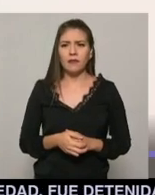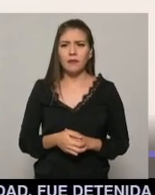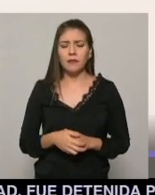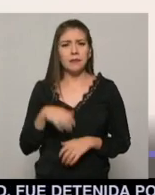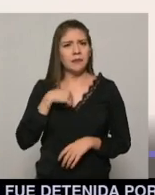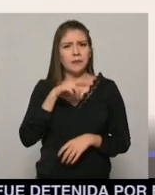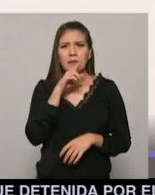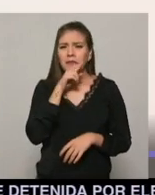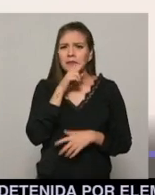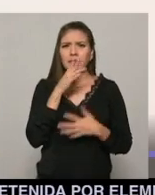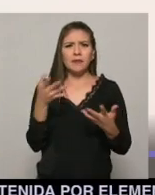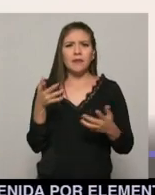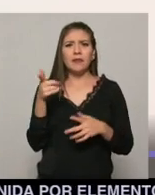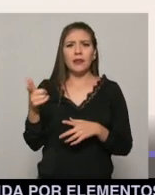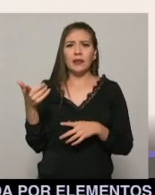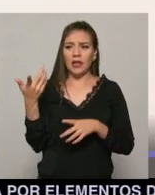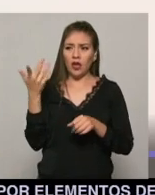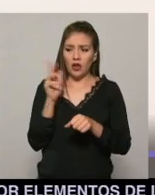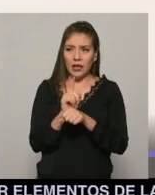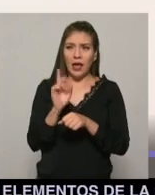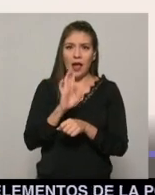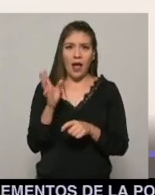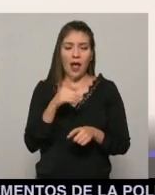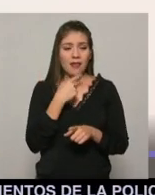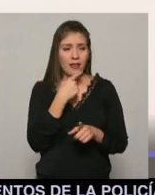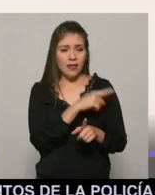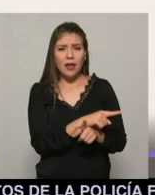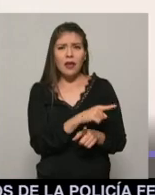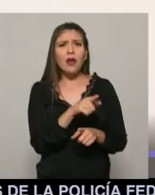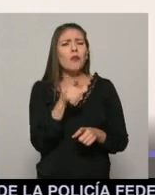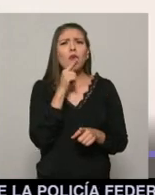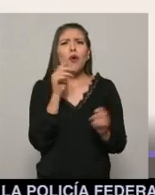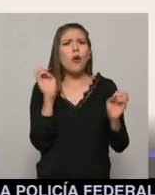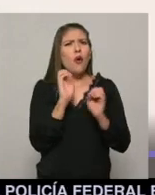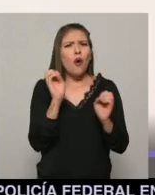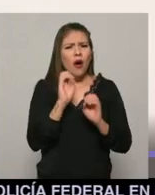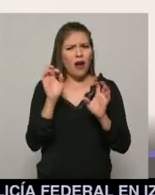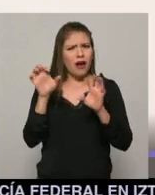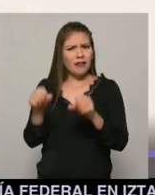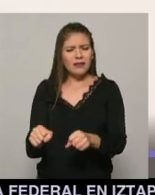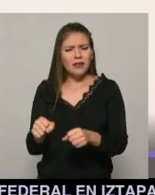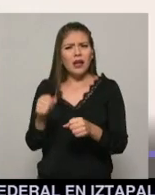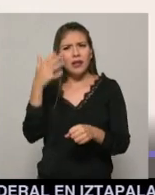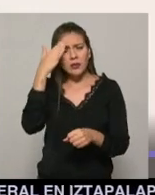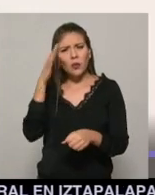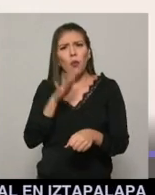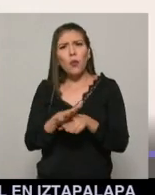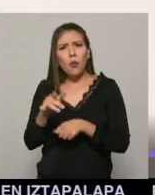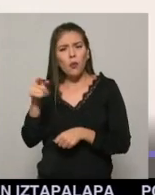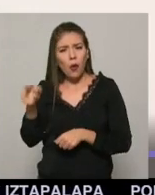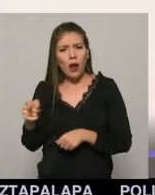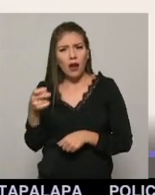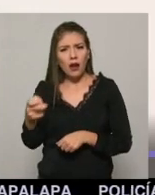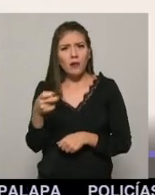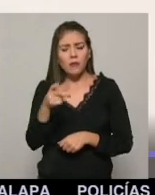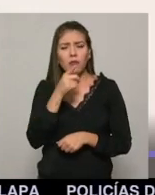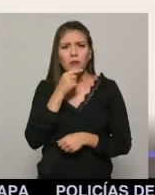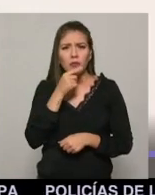5 días de haberse presentado la denuncia, los policías no estén identificados todavía oficialmente o públicamente,